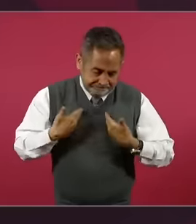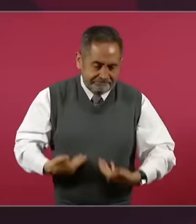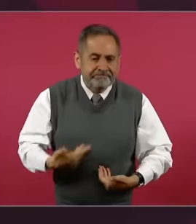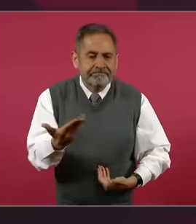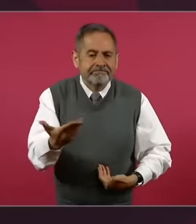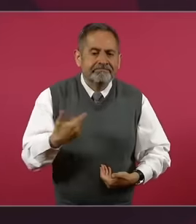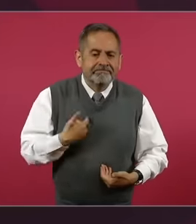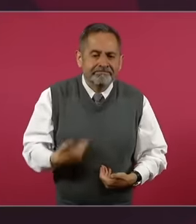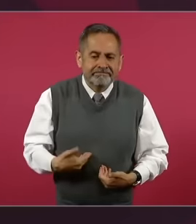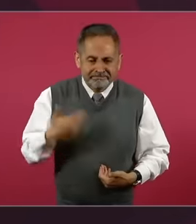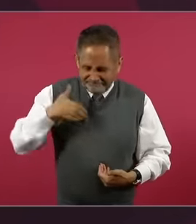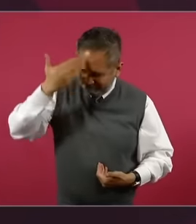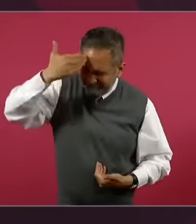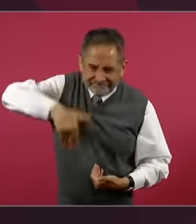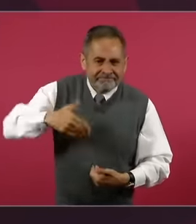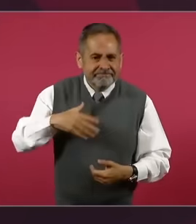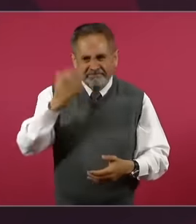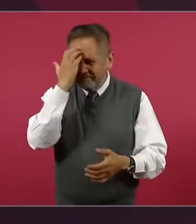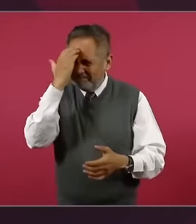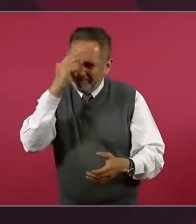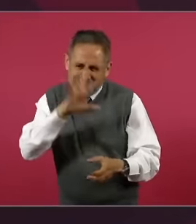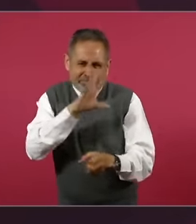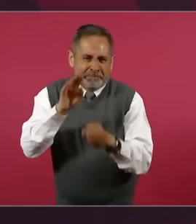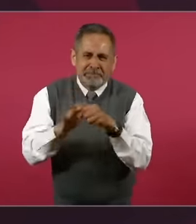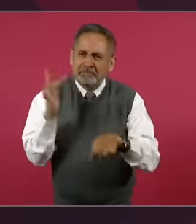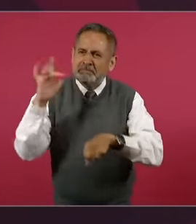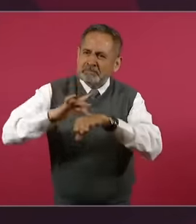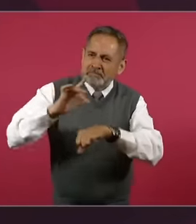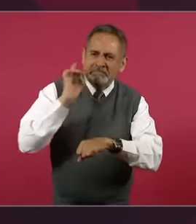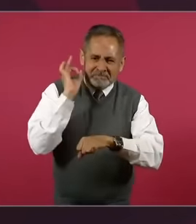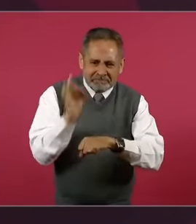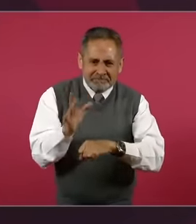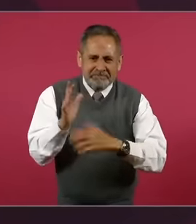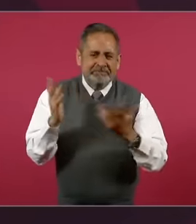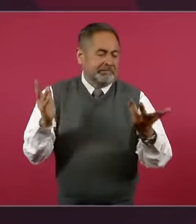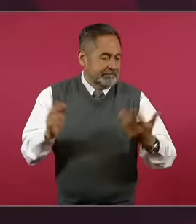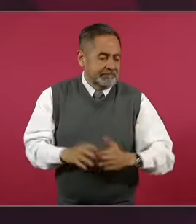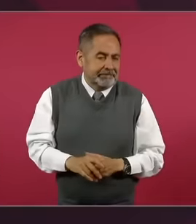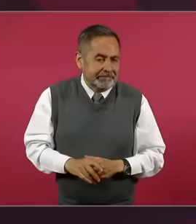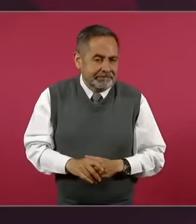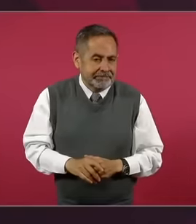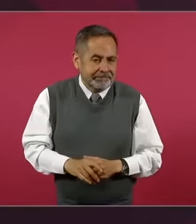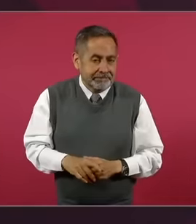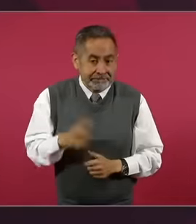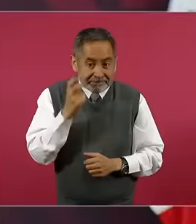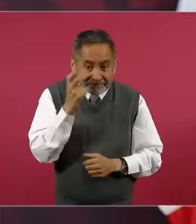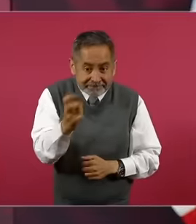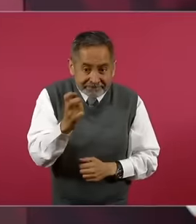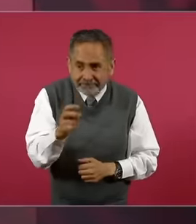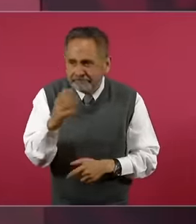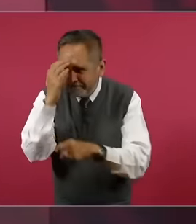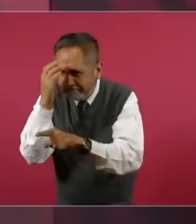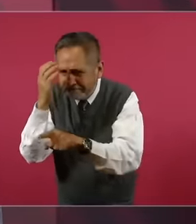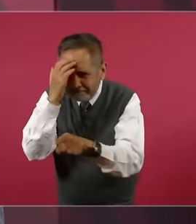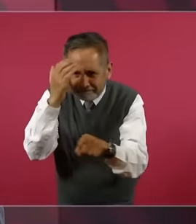habla. Entonces, eso me ayudó mucho